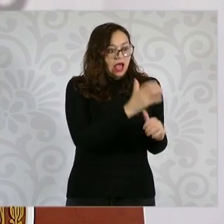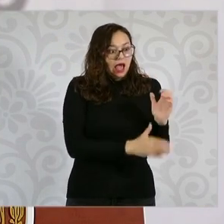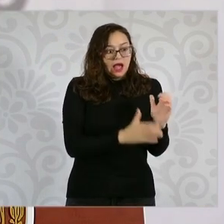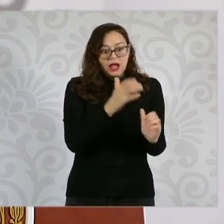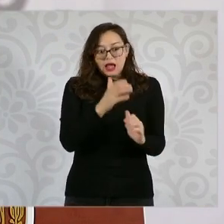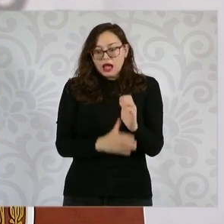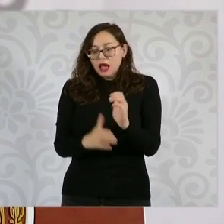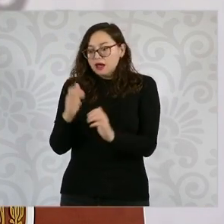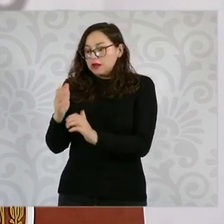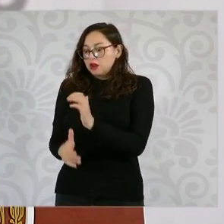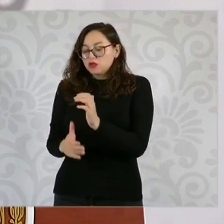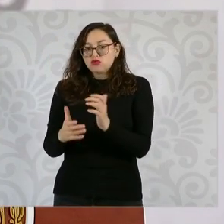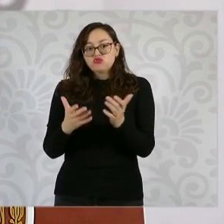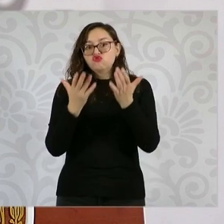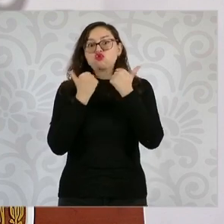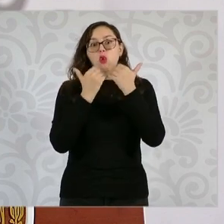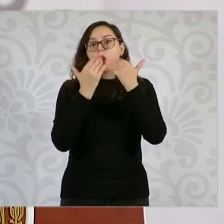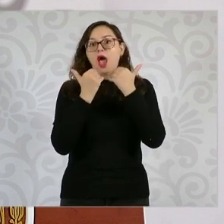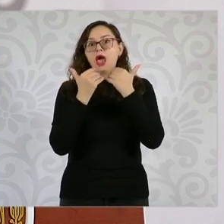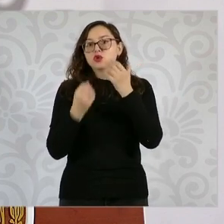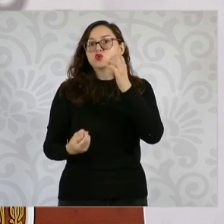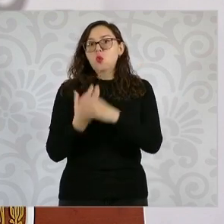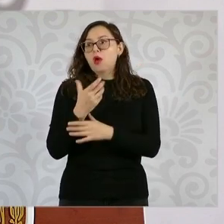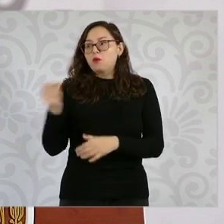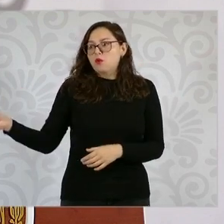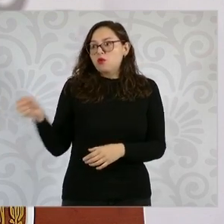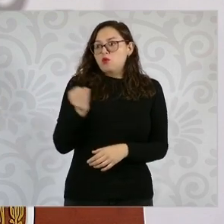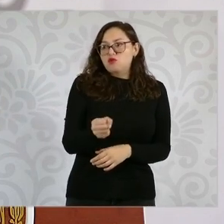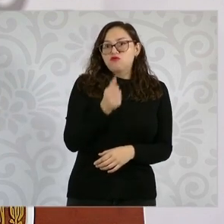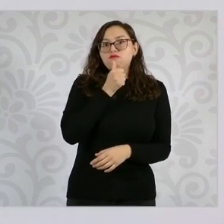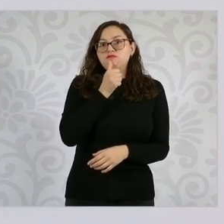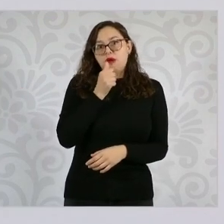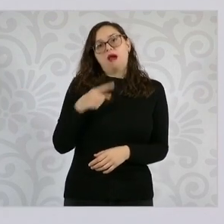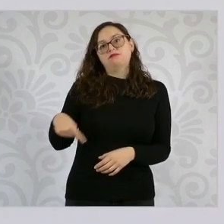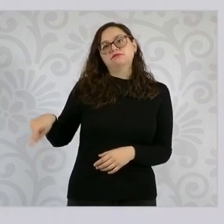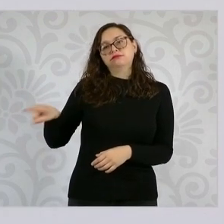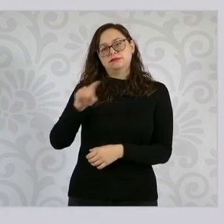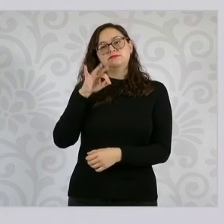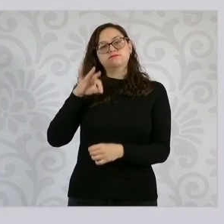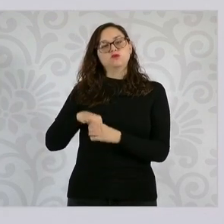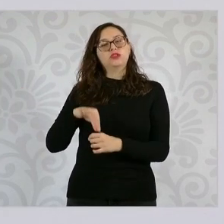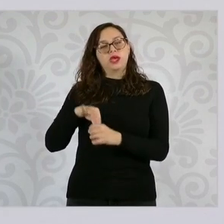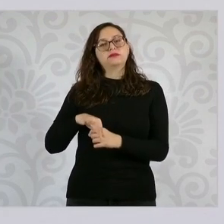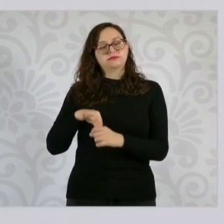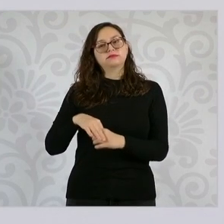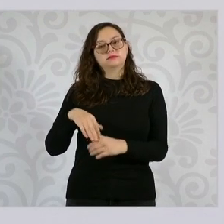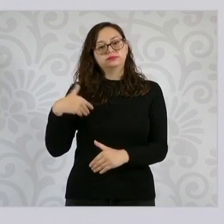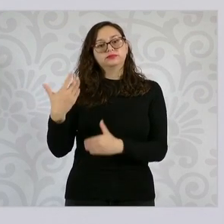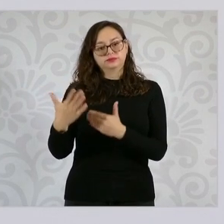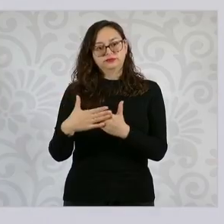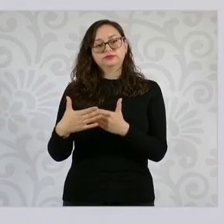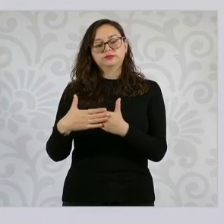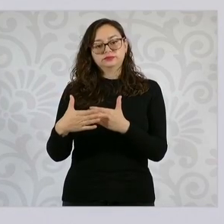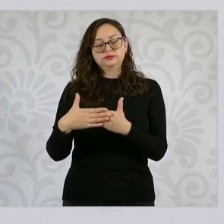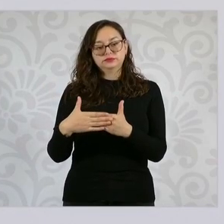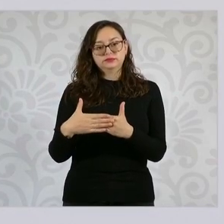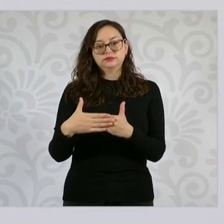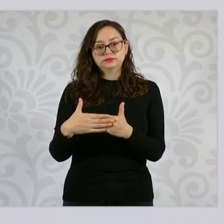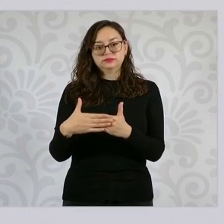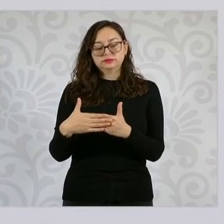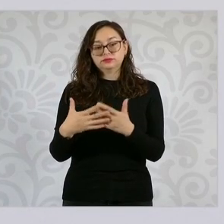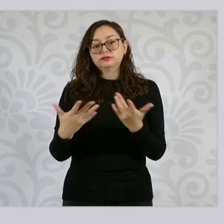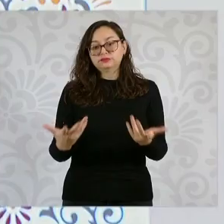no han sido nombrados. Y además, hasta llegar al número, a la mitad. ¿Cómo se